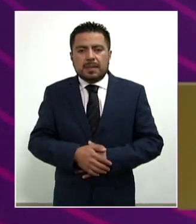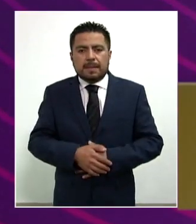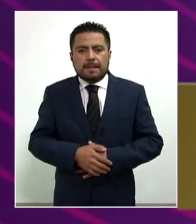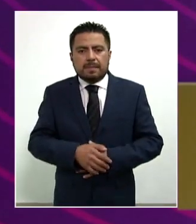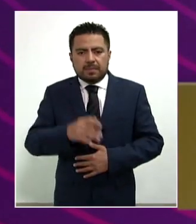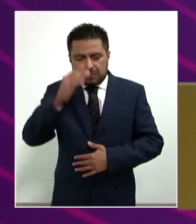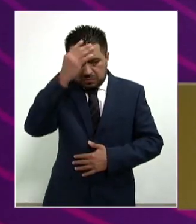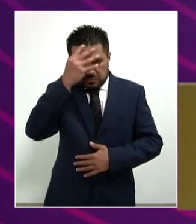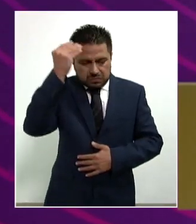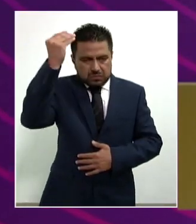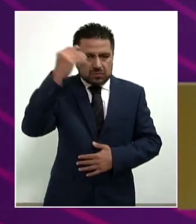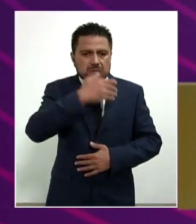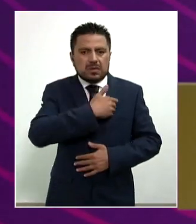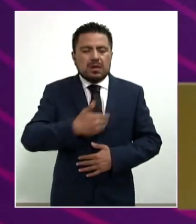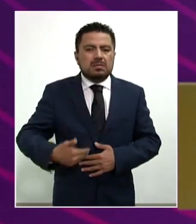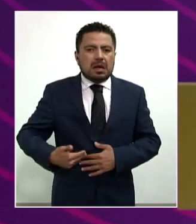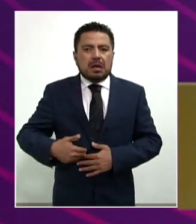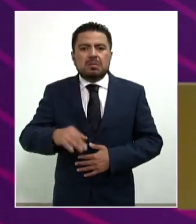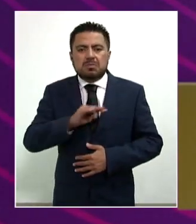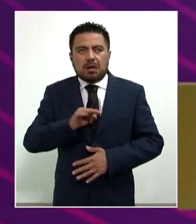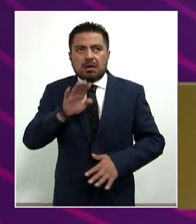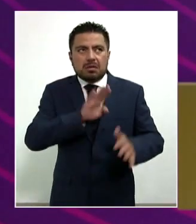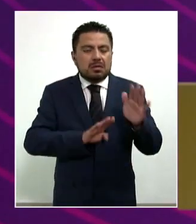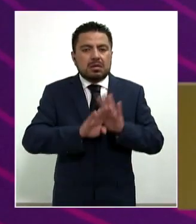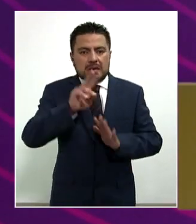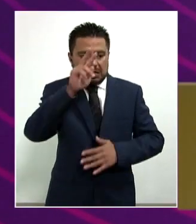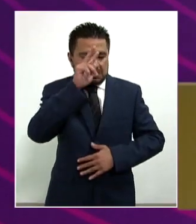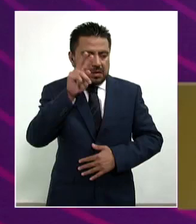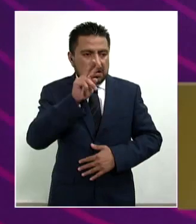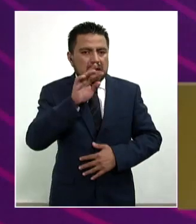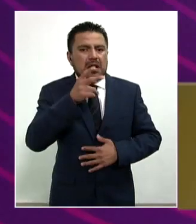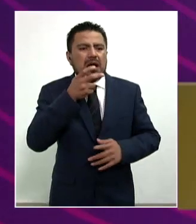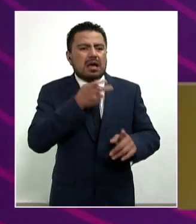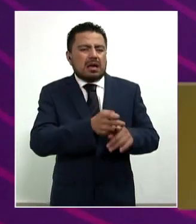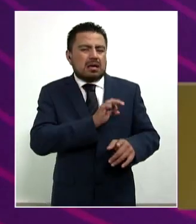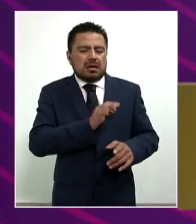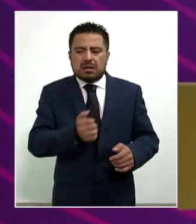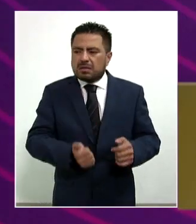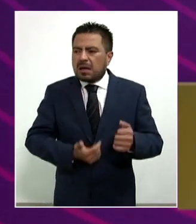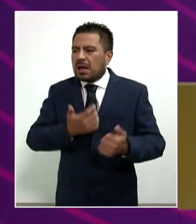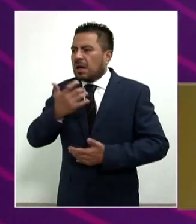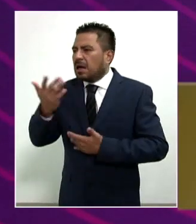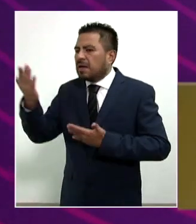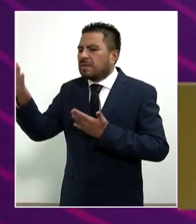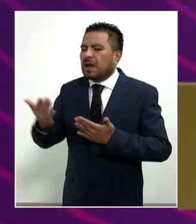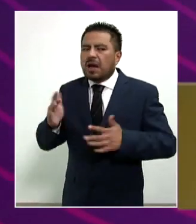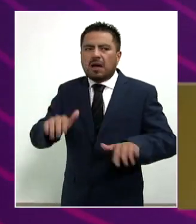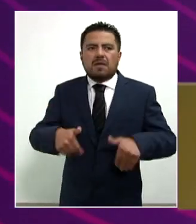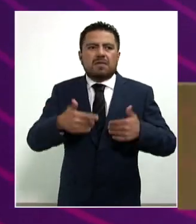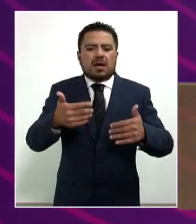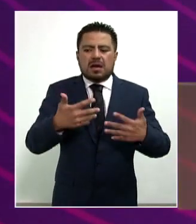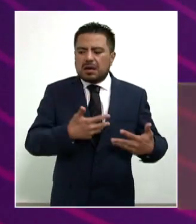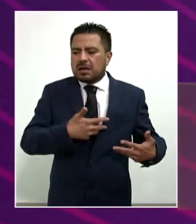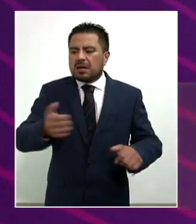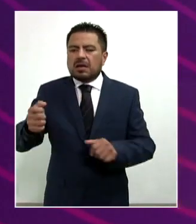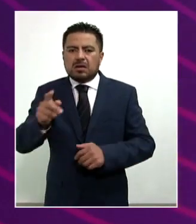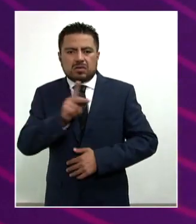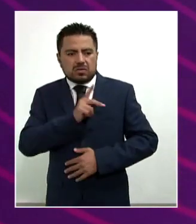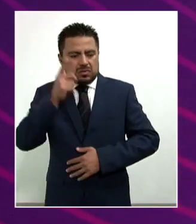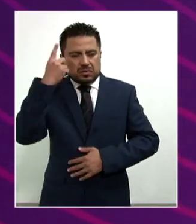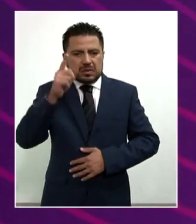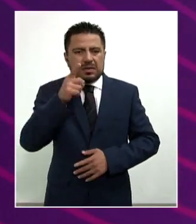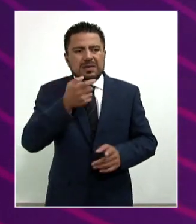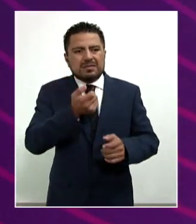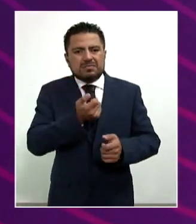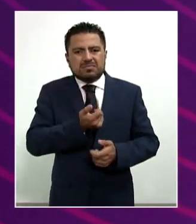Trump sería un de gran éxito en México, digamos. O sea, ya nos compramos ese discurso de que vienen los de fuera y nos van a quitar lo que es nuestro, que es el discurso